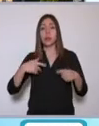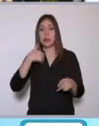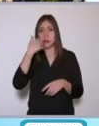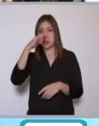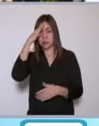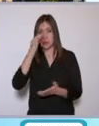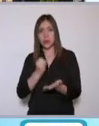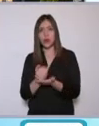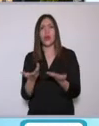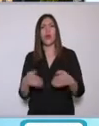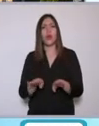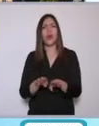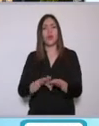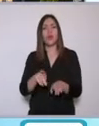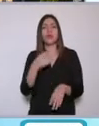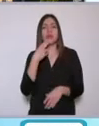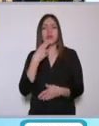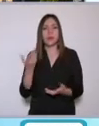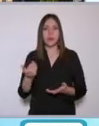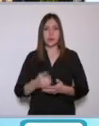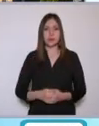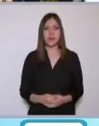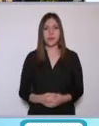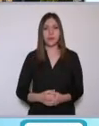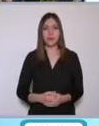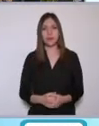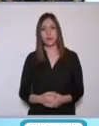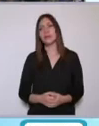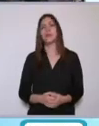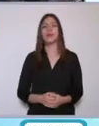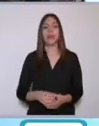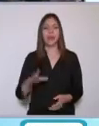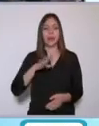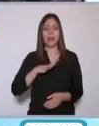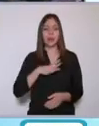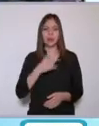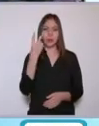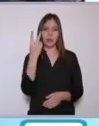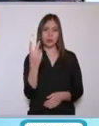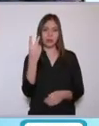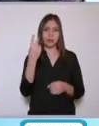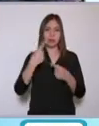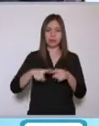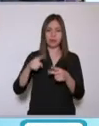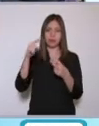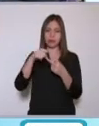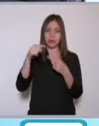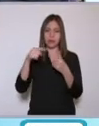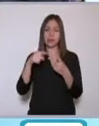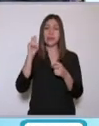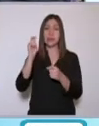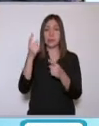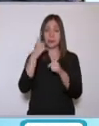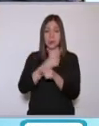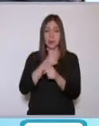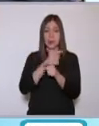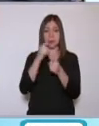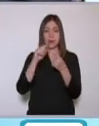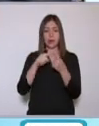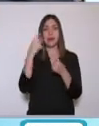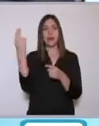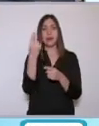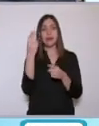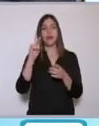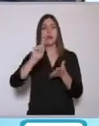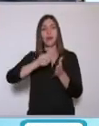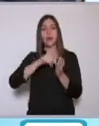cómo funciona? Esto? ¿Cómo funciona, José Luis? Pues bueno, hay dos opciones. Bueno, la primera es que se convoque